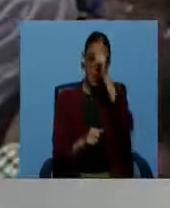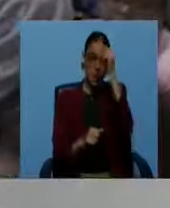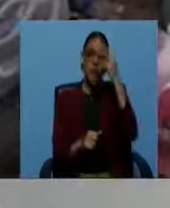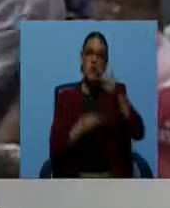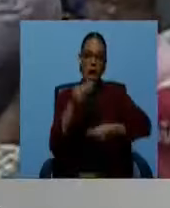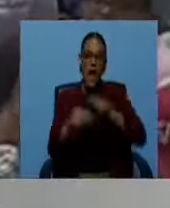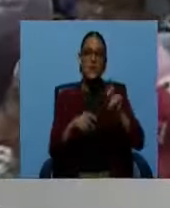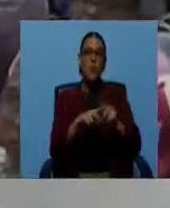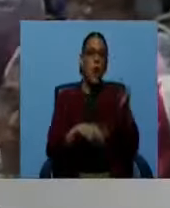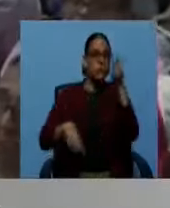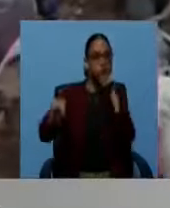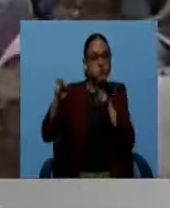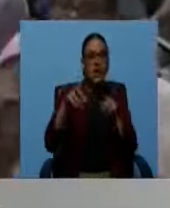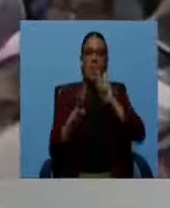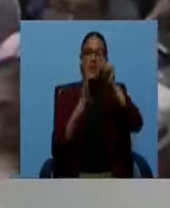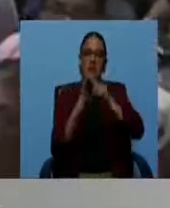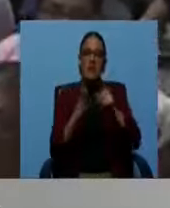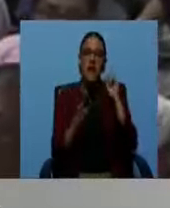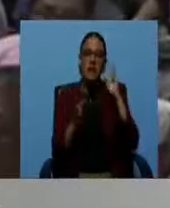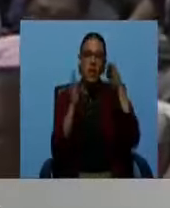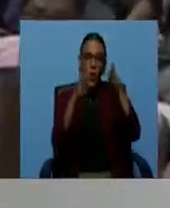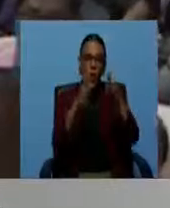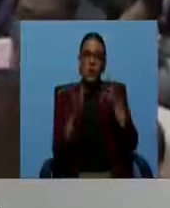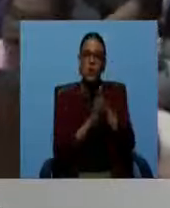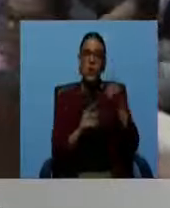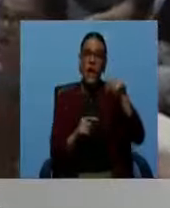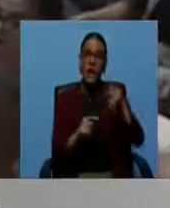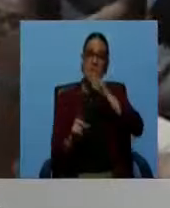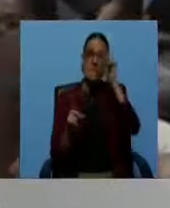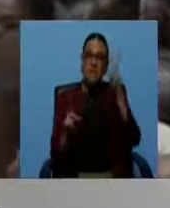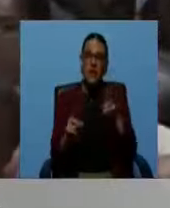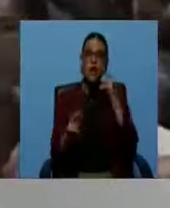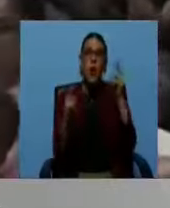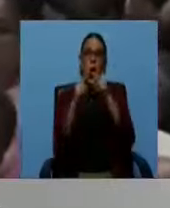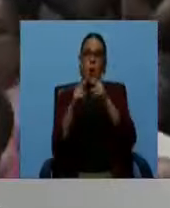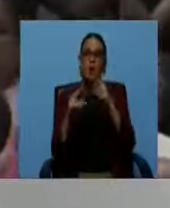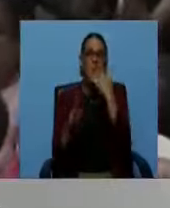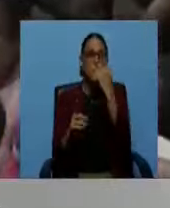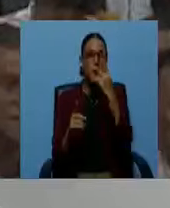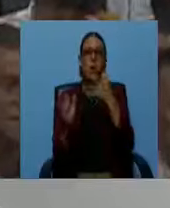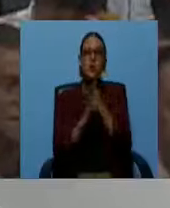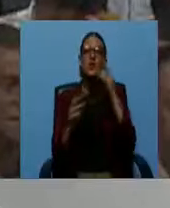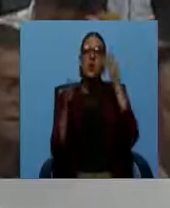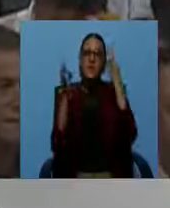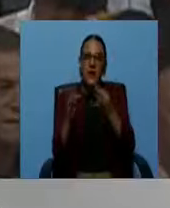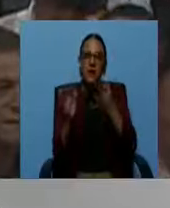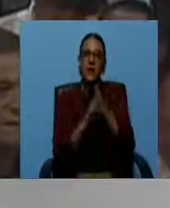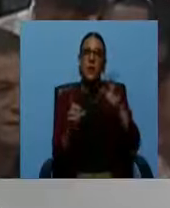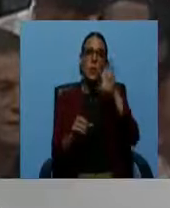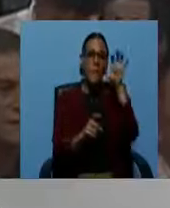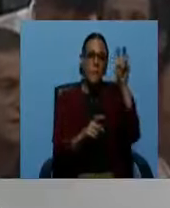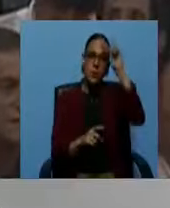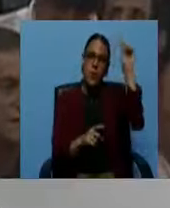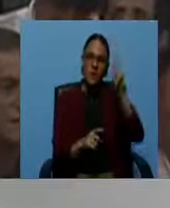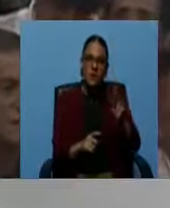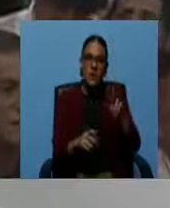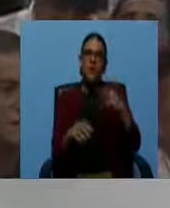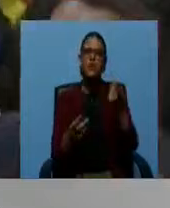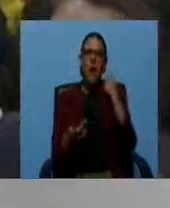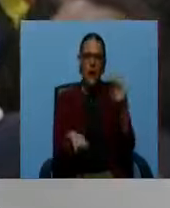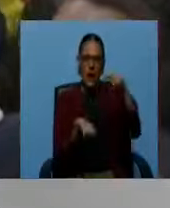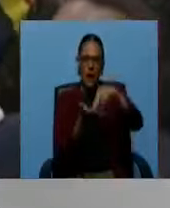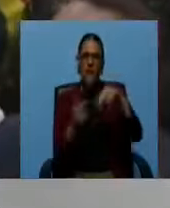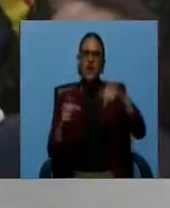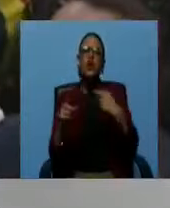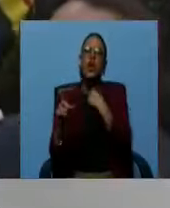por las comunidades organizadas en nuestro país para justamente conocer de primera mano la realidad de ese pueblo venezolano que se levanta y que el día de hoy